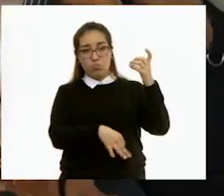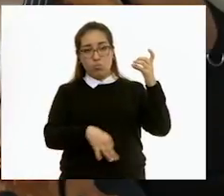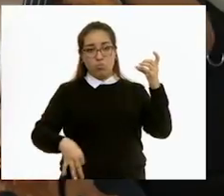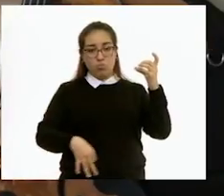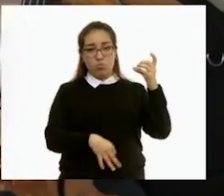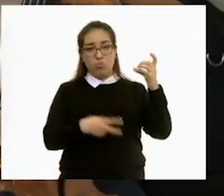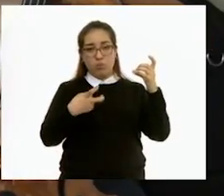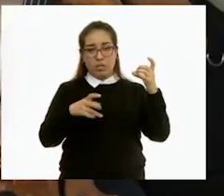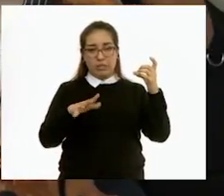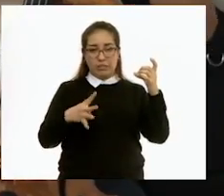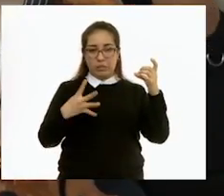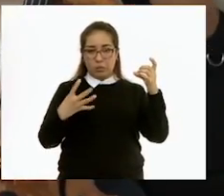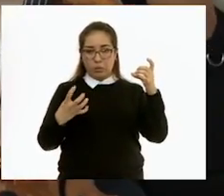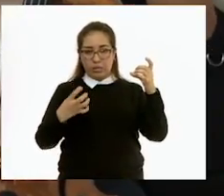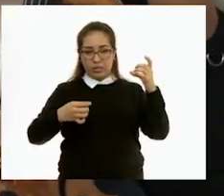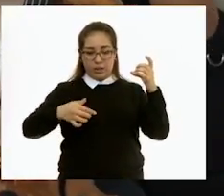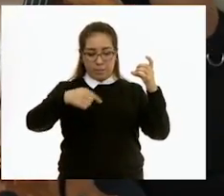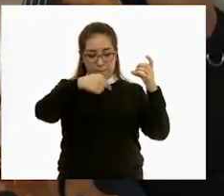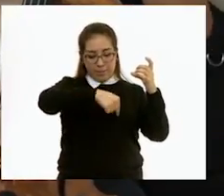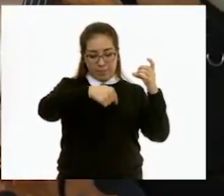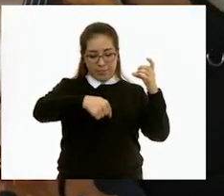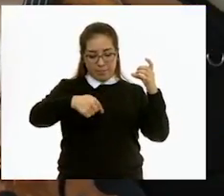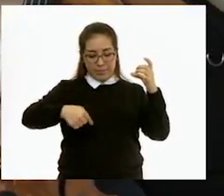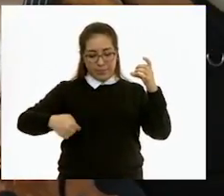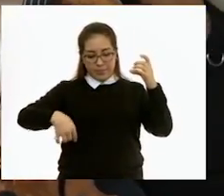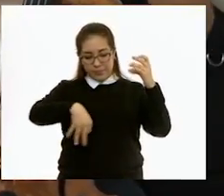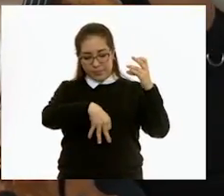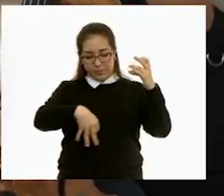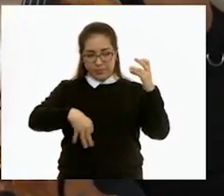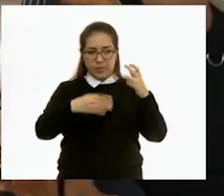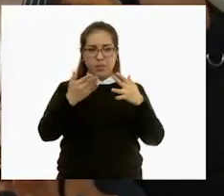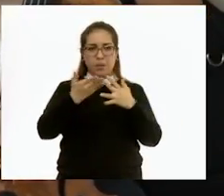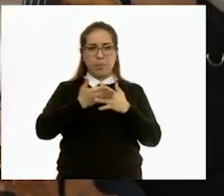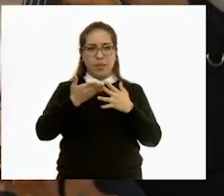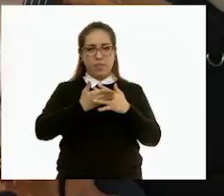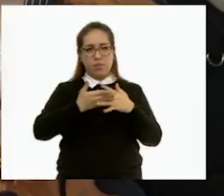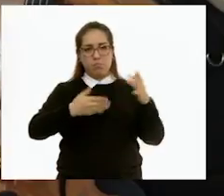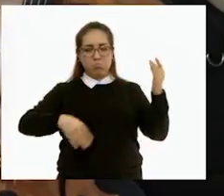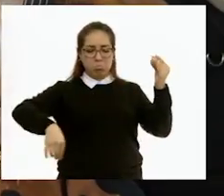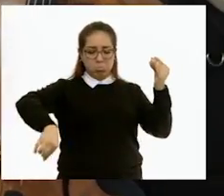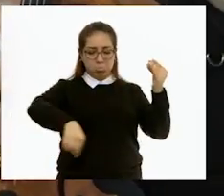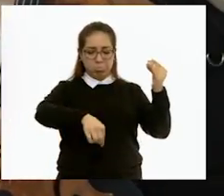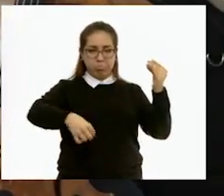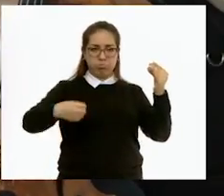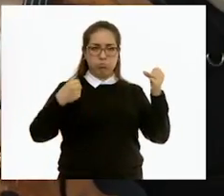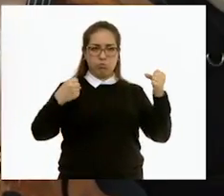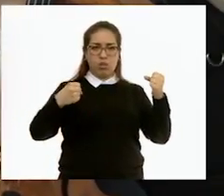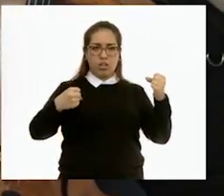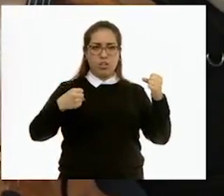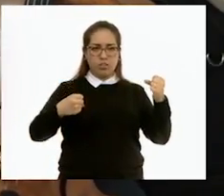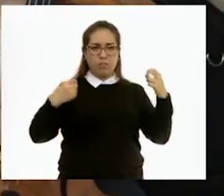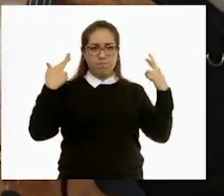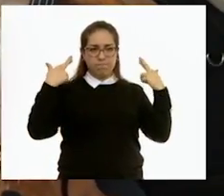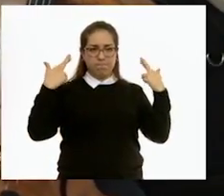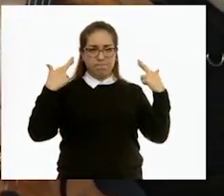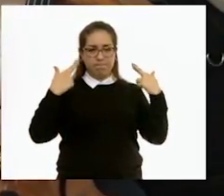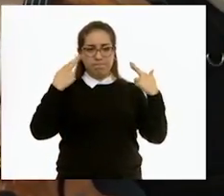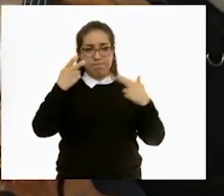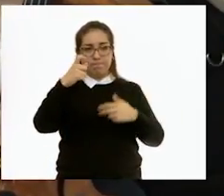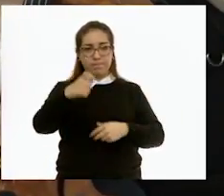no mayor a la cuarta posición, es decir, un registro medio y grave. Esto